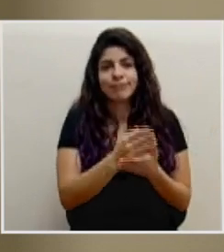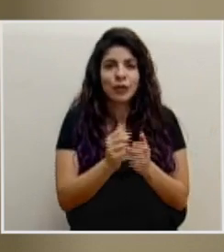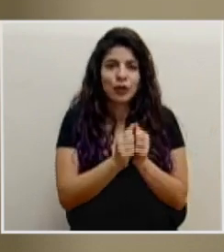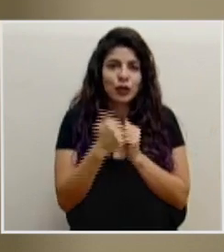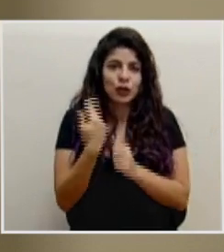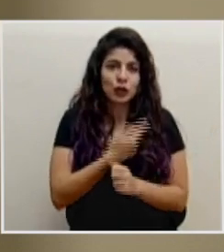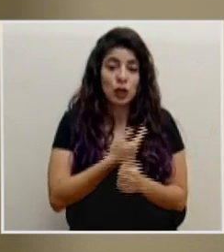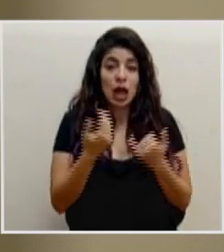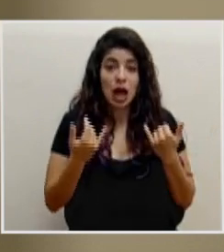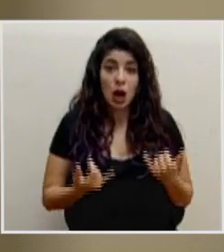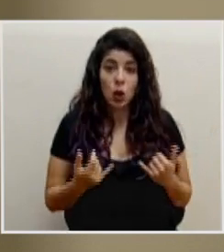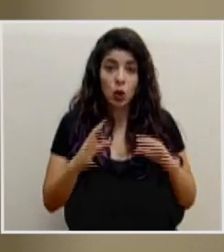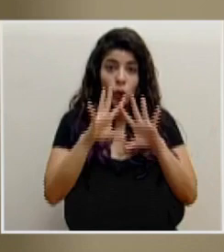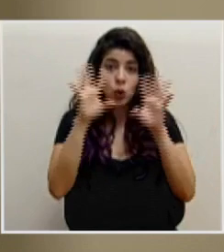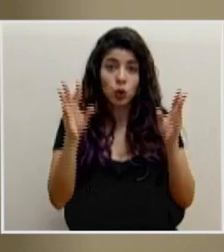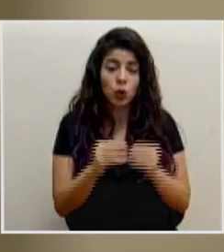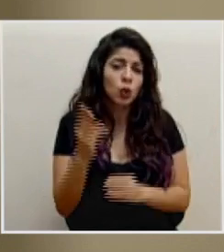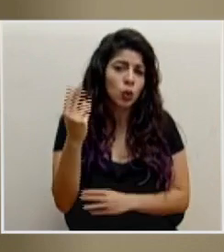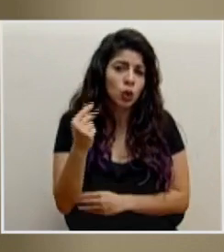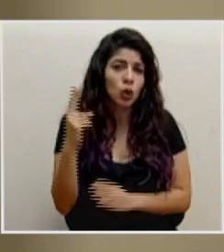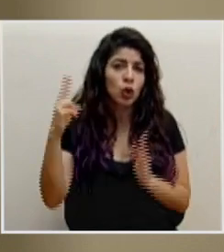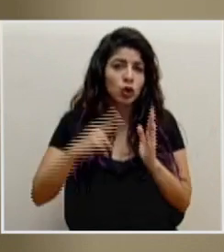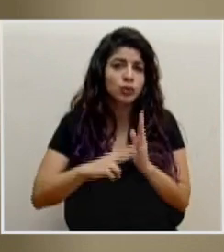Se llega a un total de